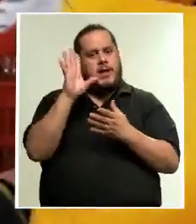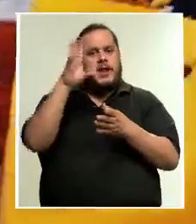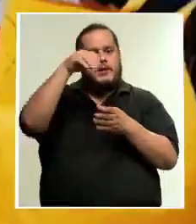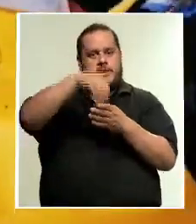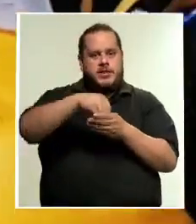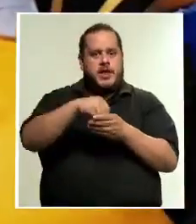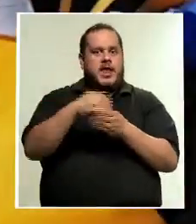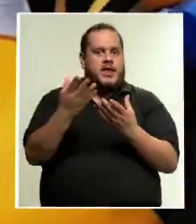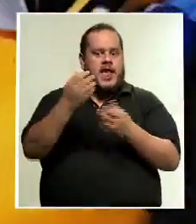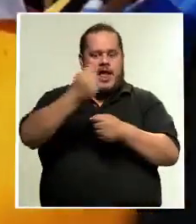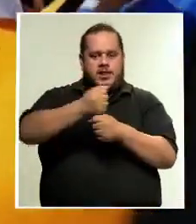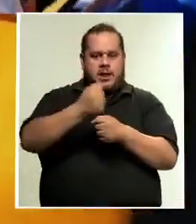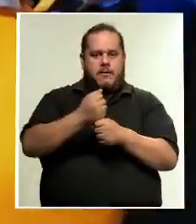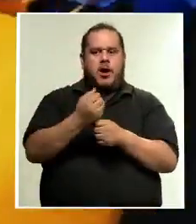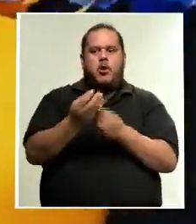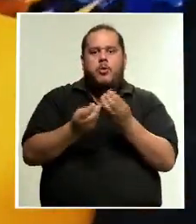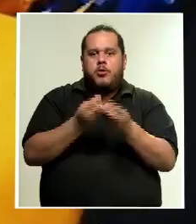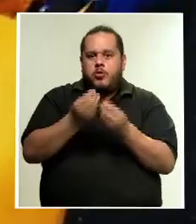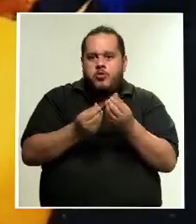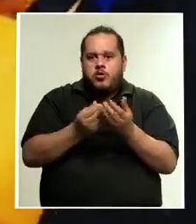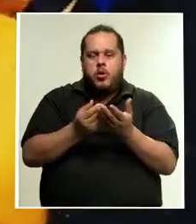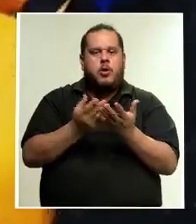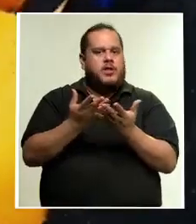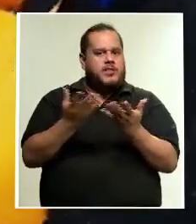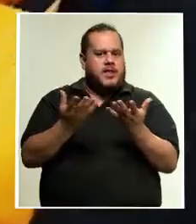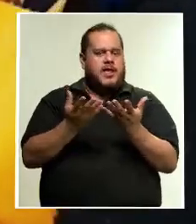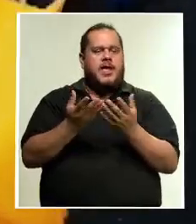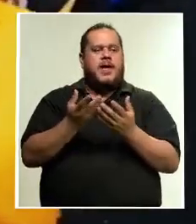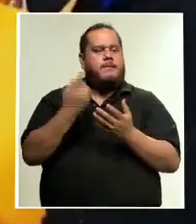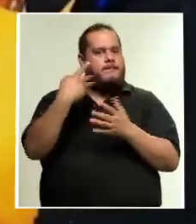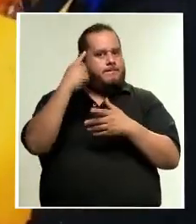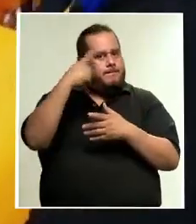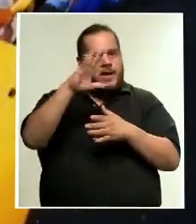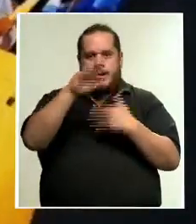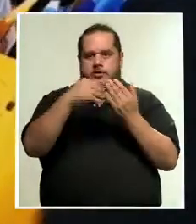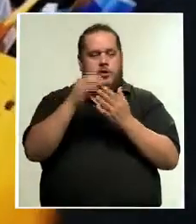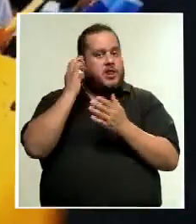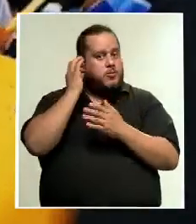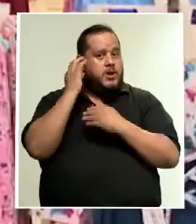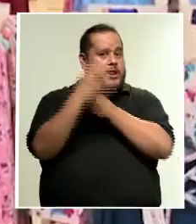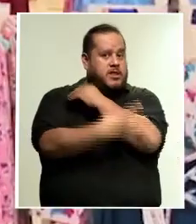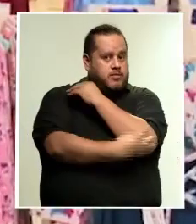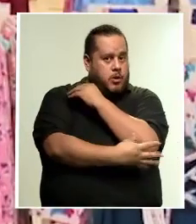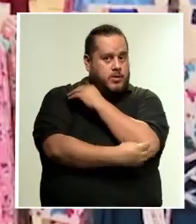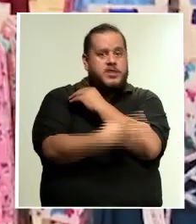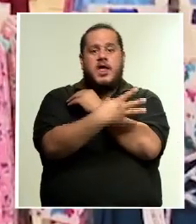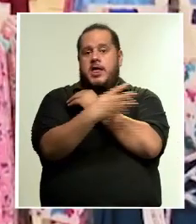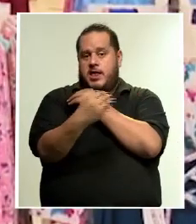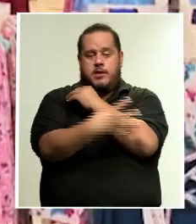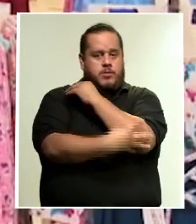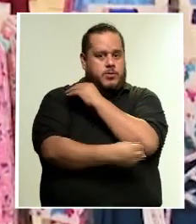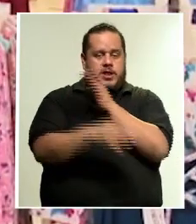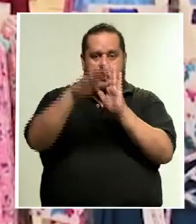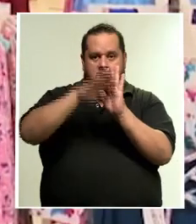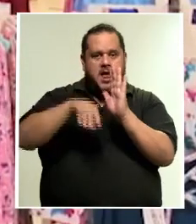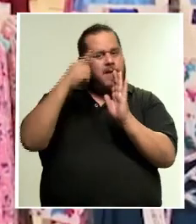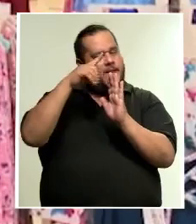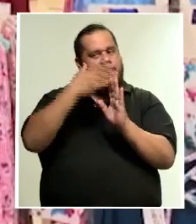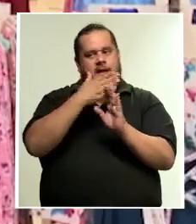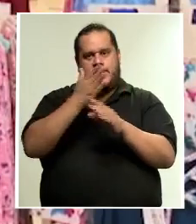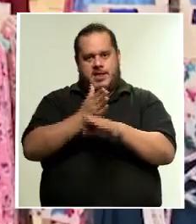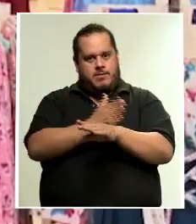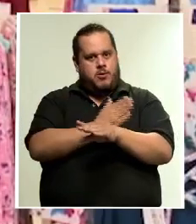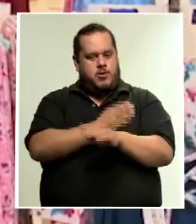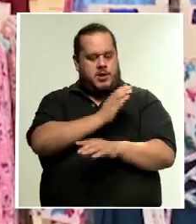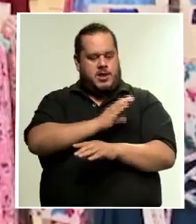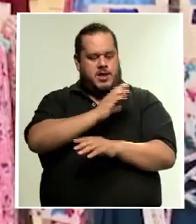laboral y productiva de las mujeres que se encuentran en condición de pobreza y pobreza extrema para que mejoren su calidad de vida. La